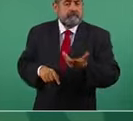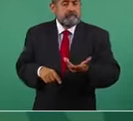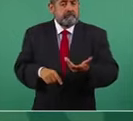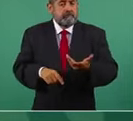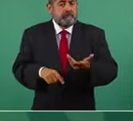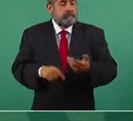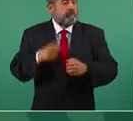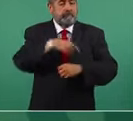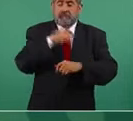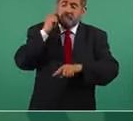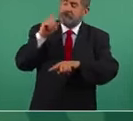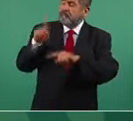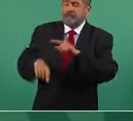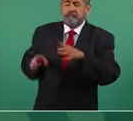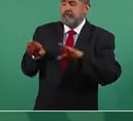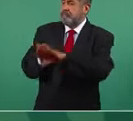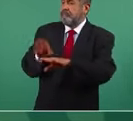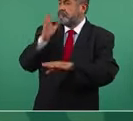los iban a cancelar,